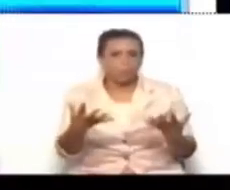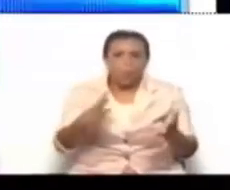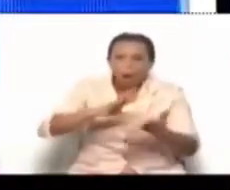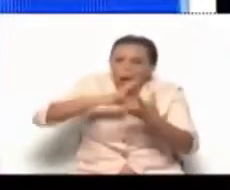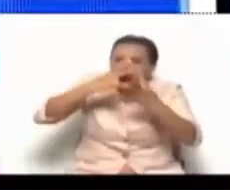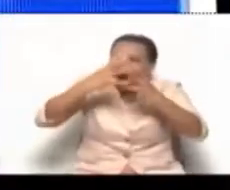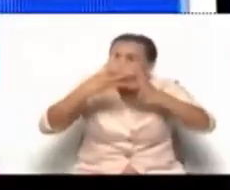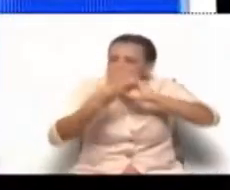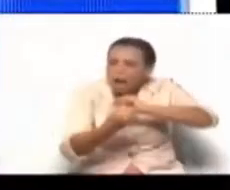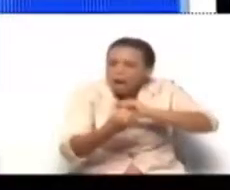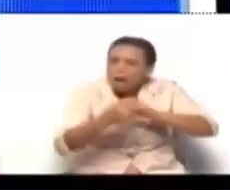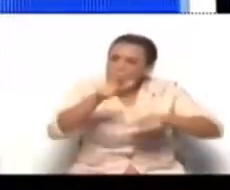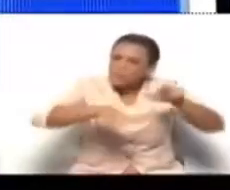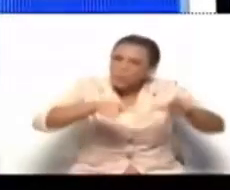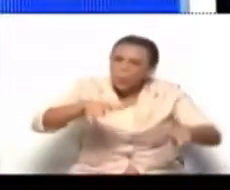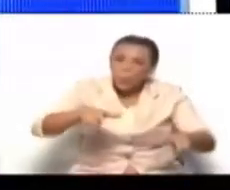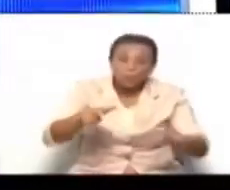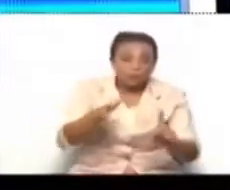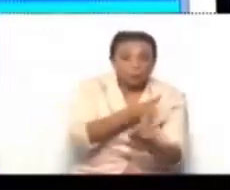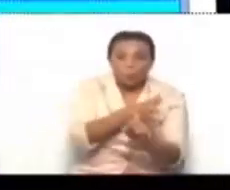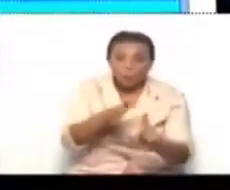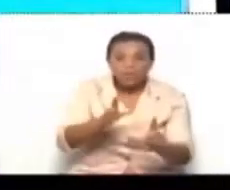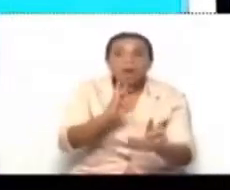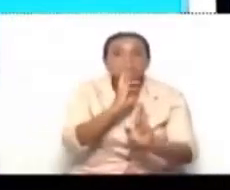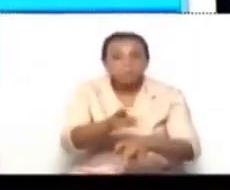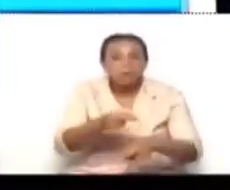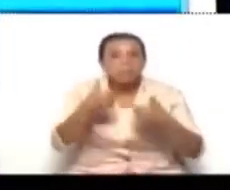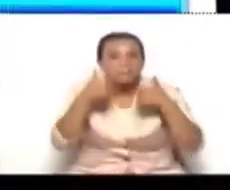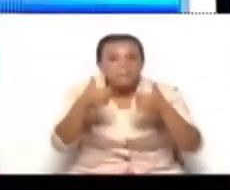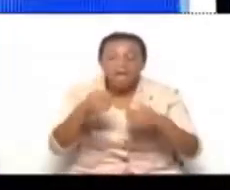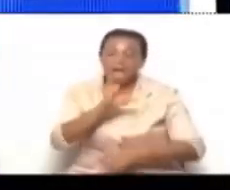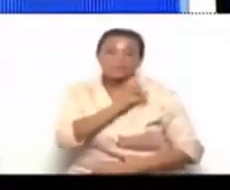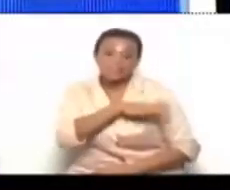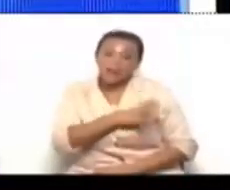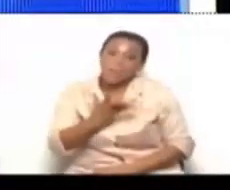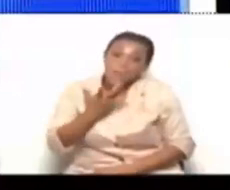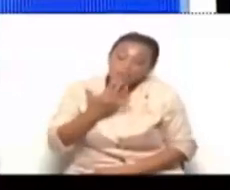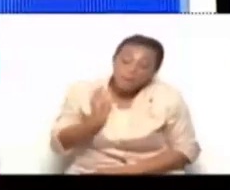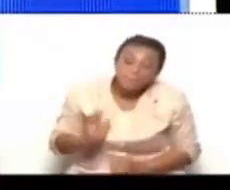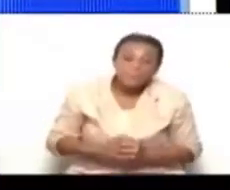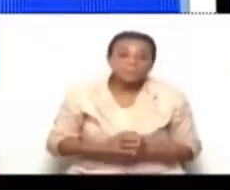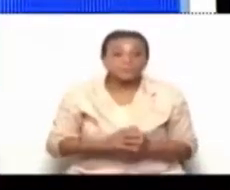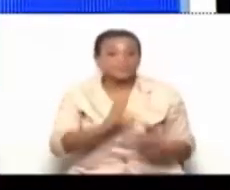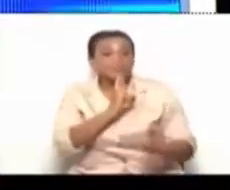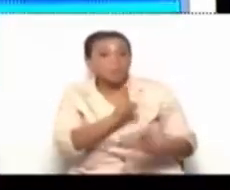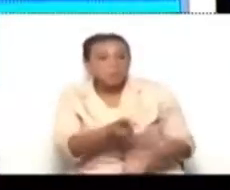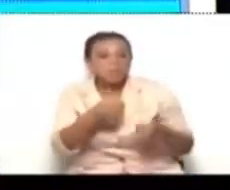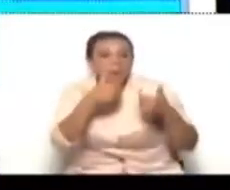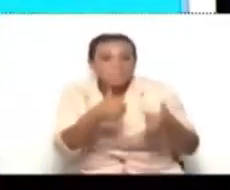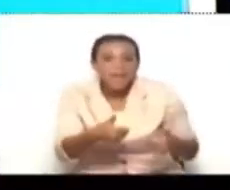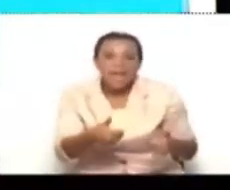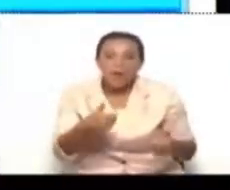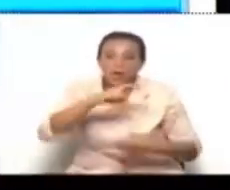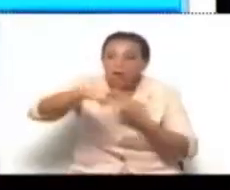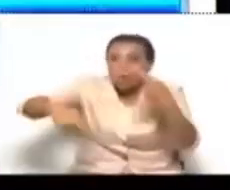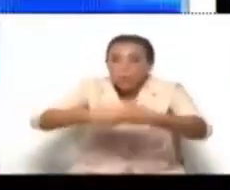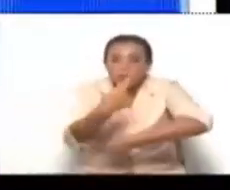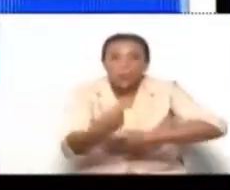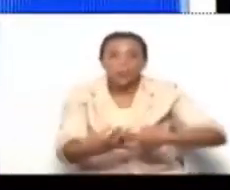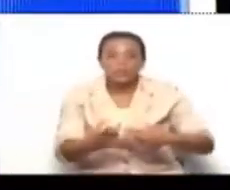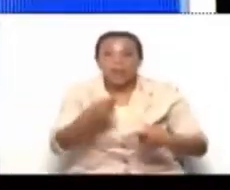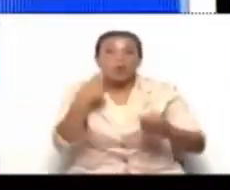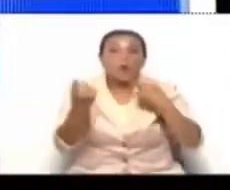moldear acciones, y les ha dado muchos resultados. Le dio resultado en Chile, le ha dado resultado en las llamadas revoluciones de